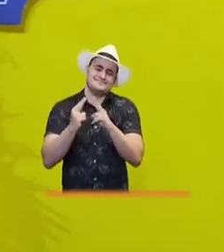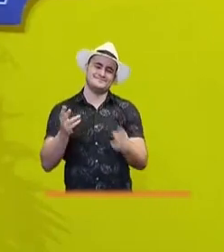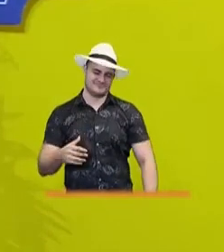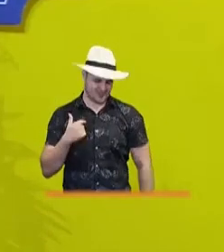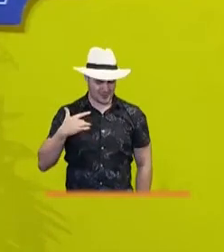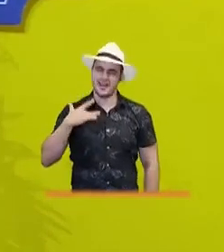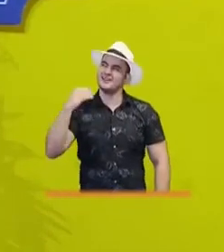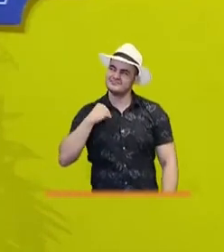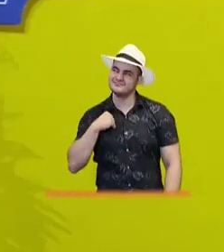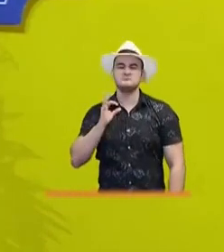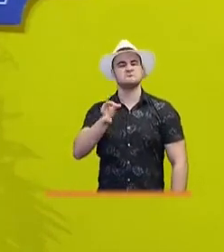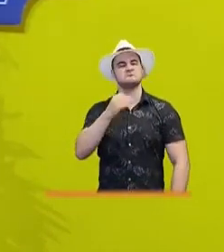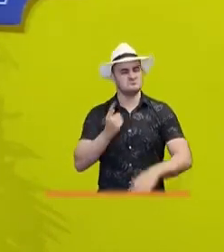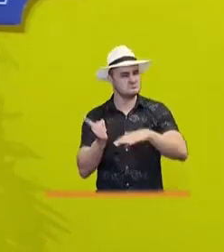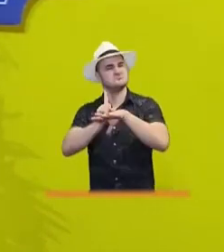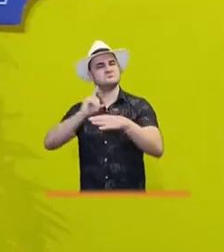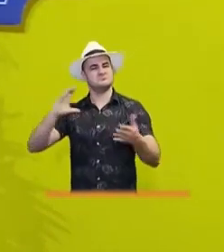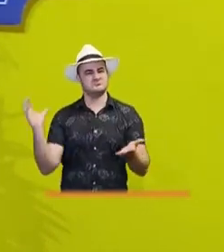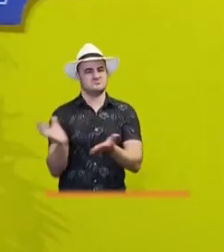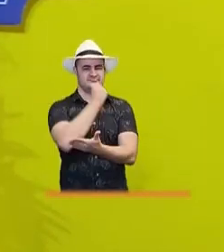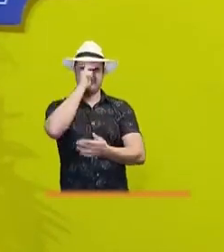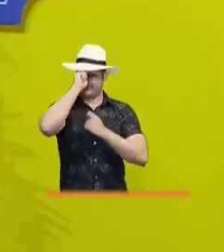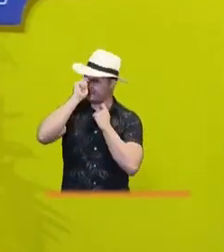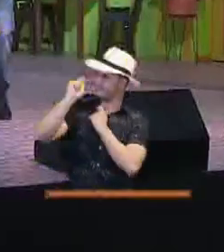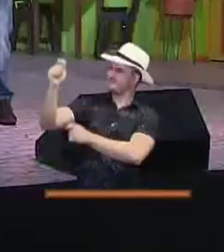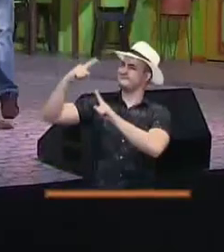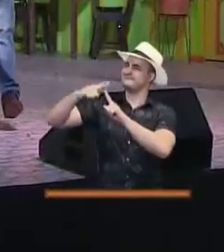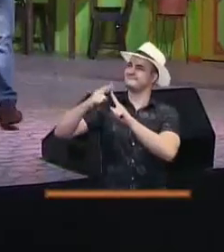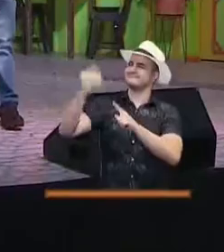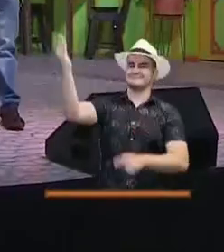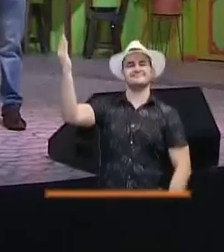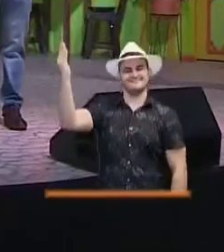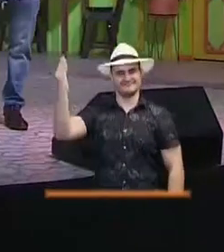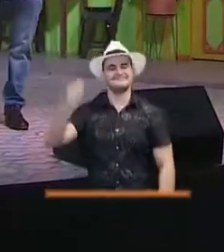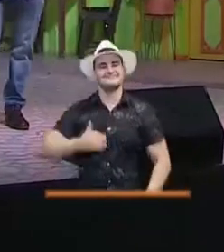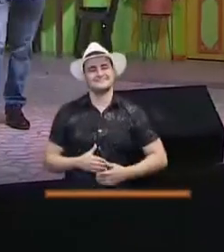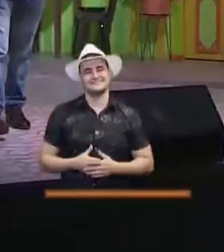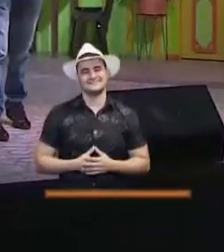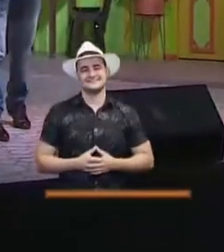sí paso en memoria de mi tío.